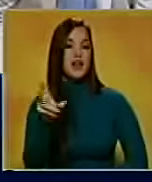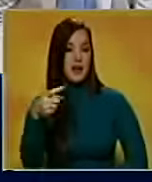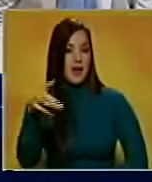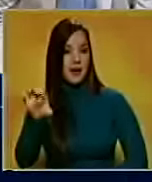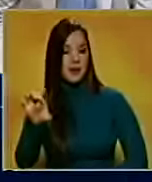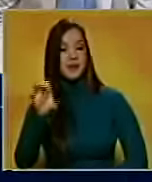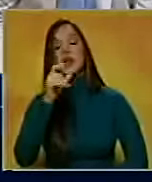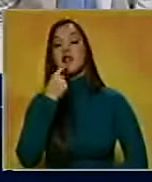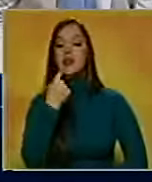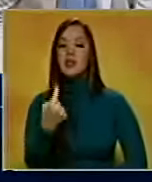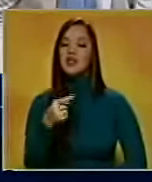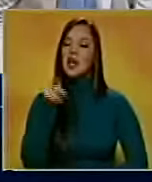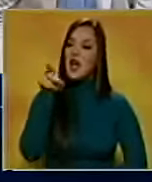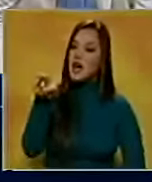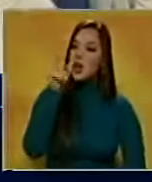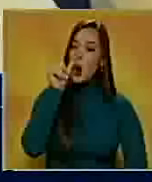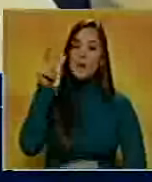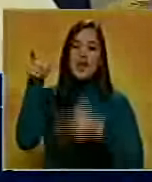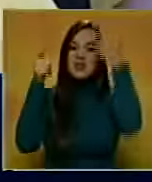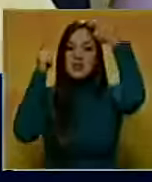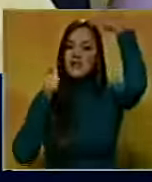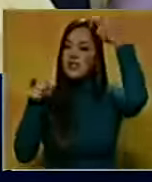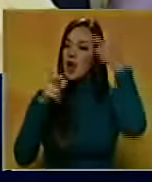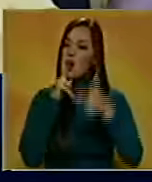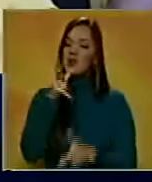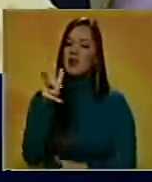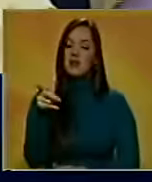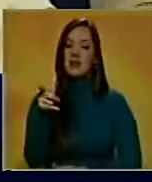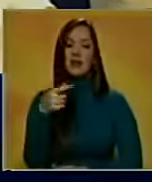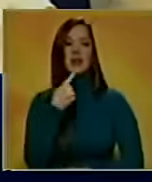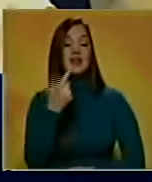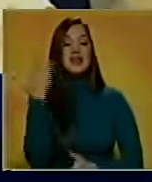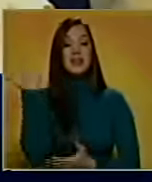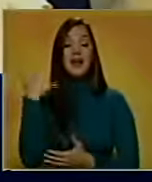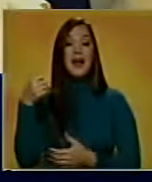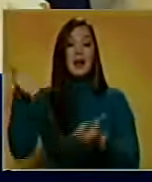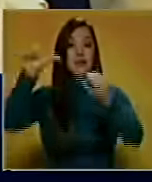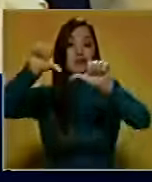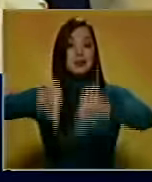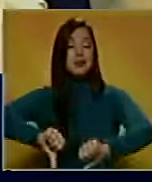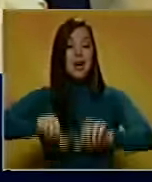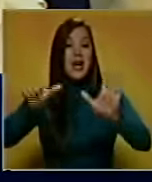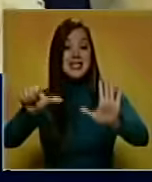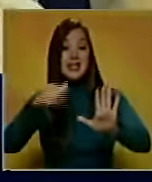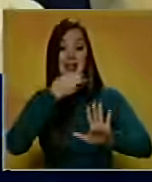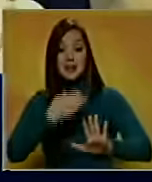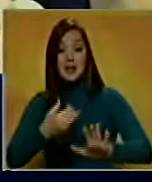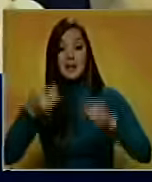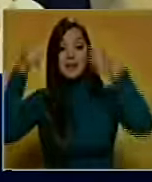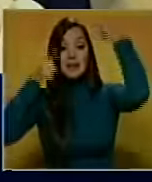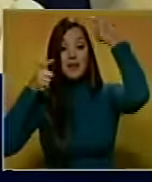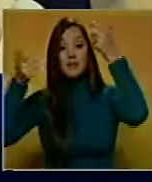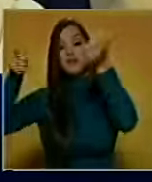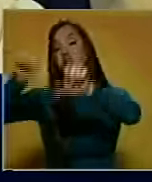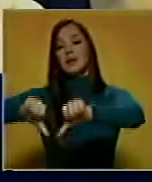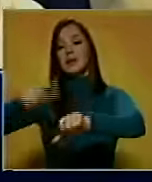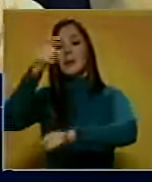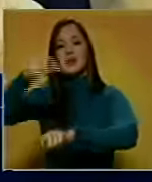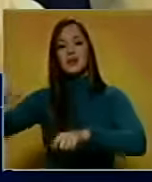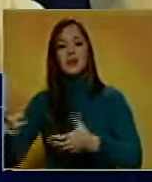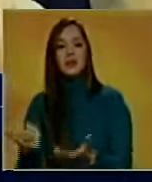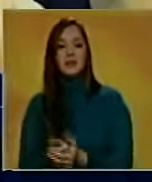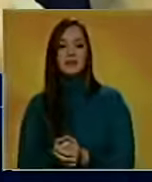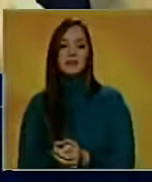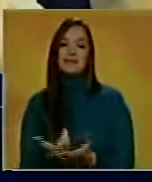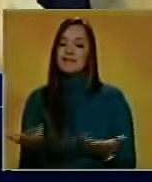que plantea el dirigente chavista. Consideró que la derrota del pasado 6 de diciembre dejó al PSUV en un mundo al revés. Lo que